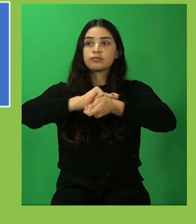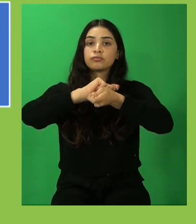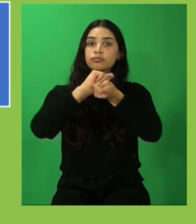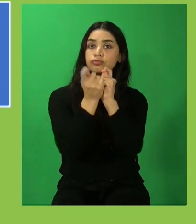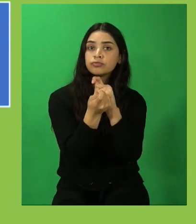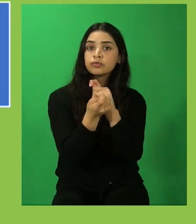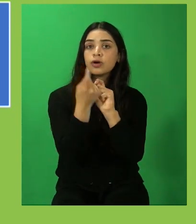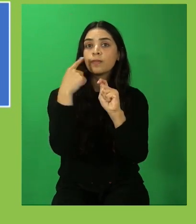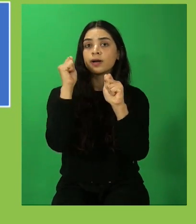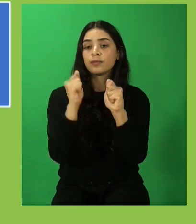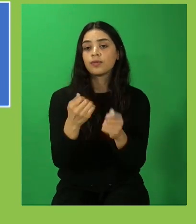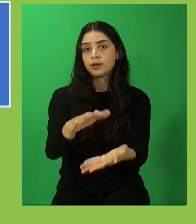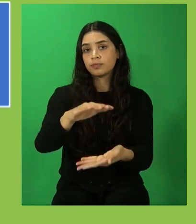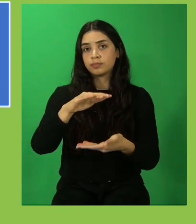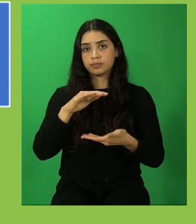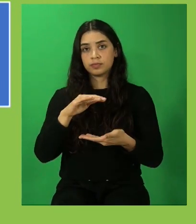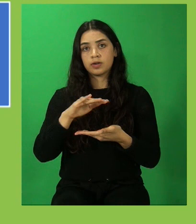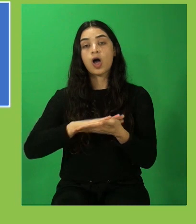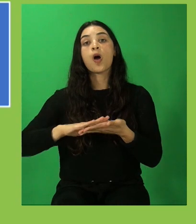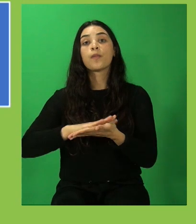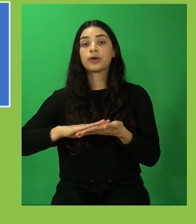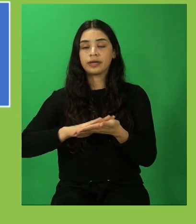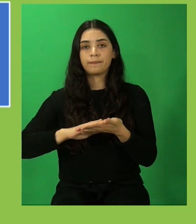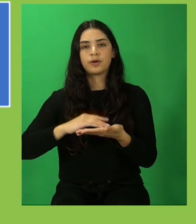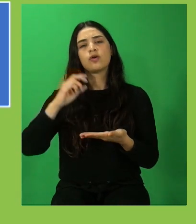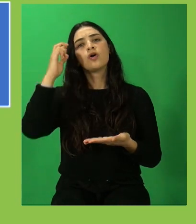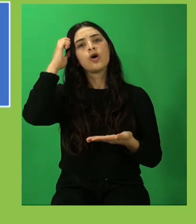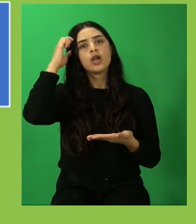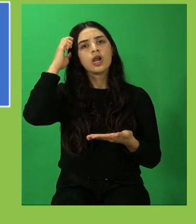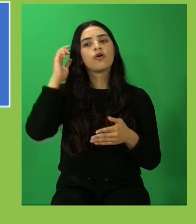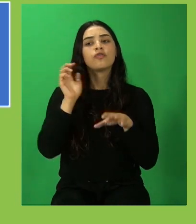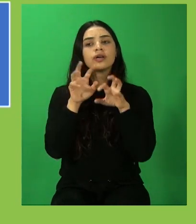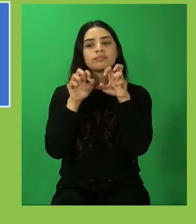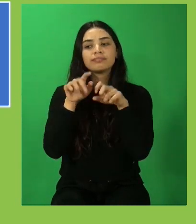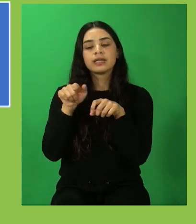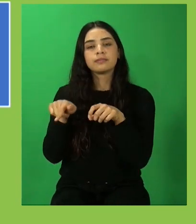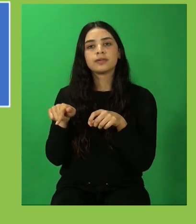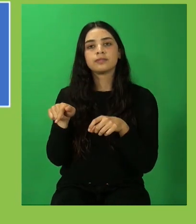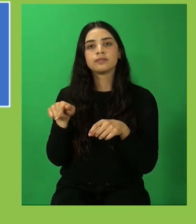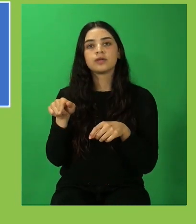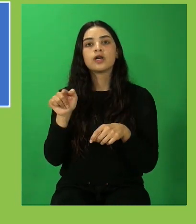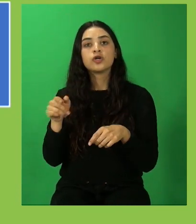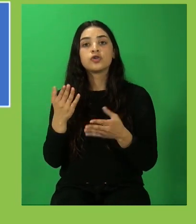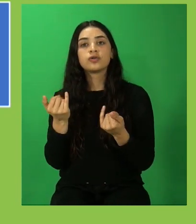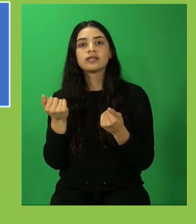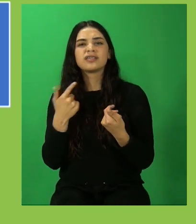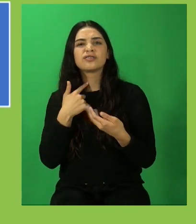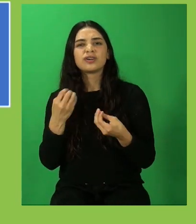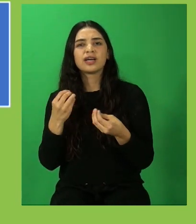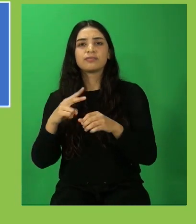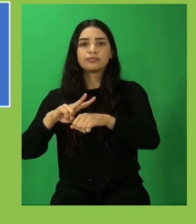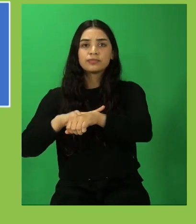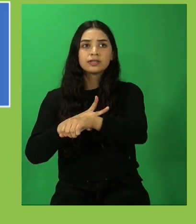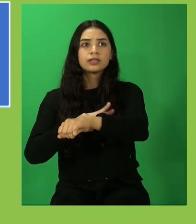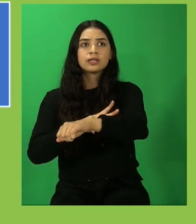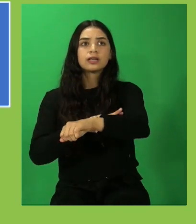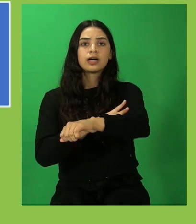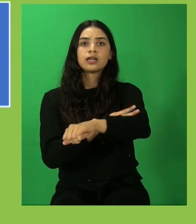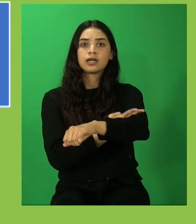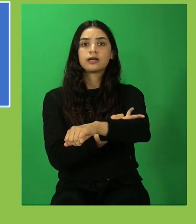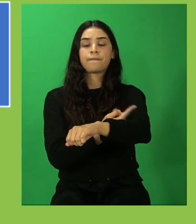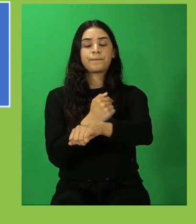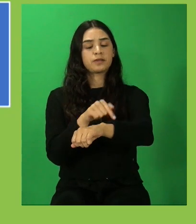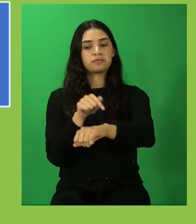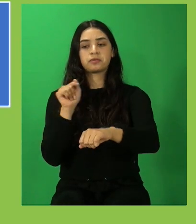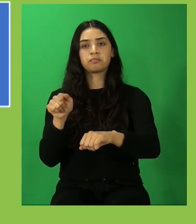yo tengo una oveja, ¿ya? Usted dice, ¿qué necesito de esa oveja? Necesito la lana. Por lo tanto, al